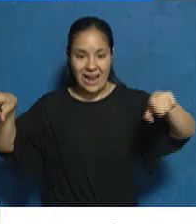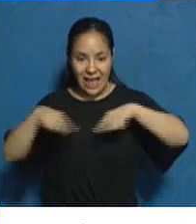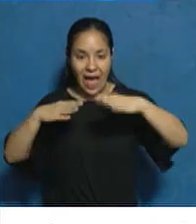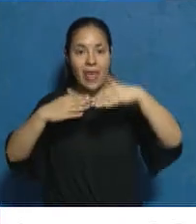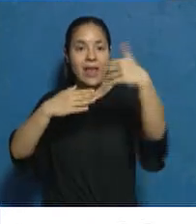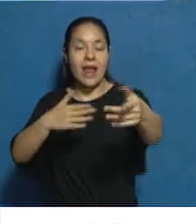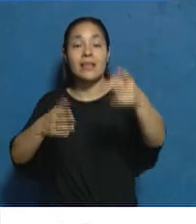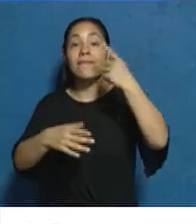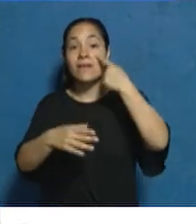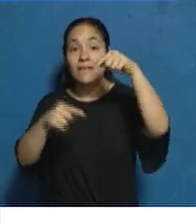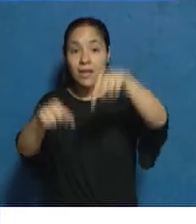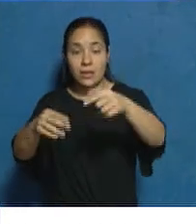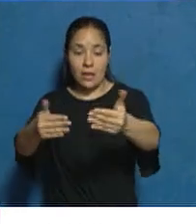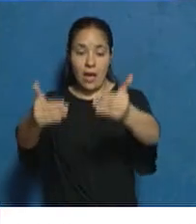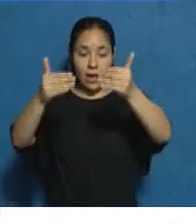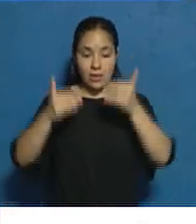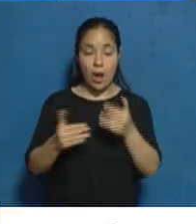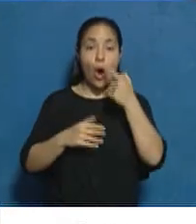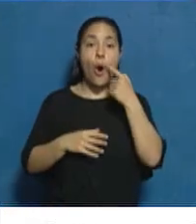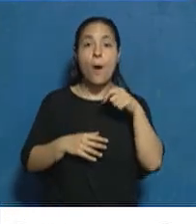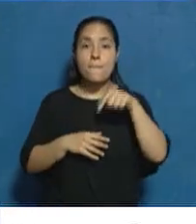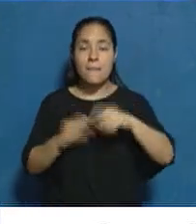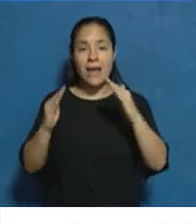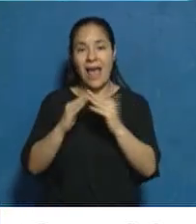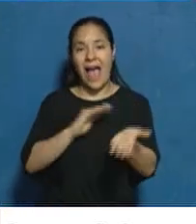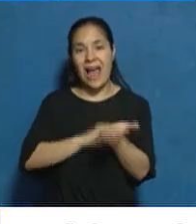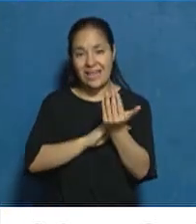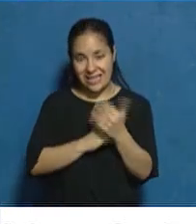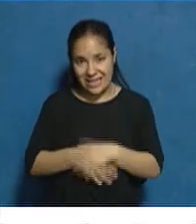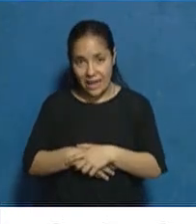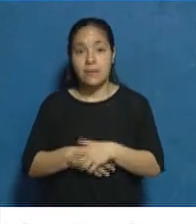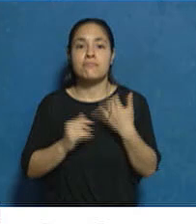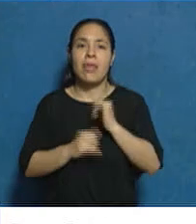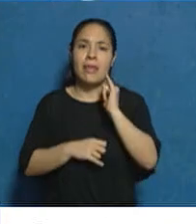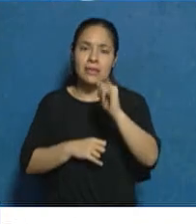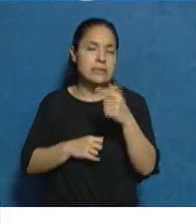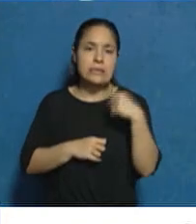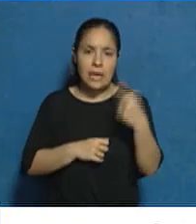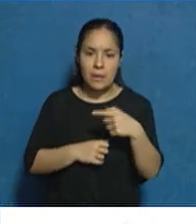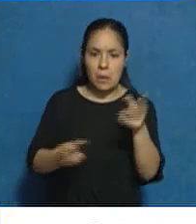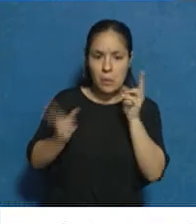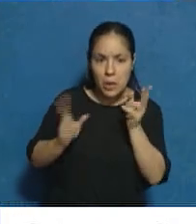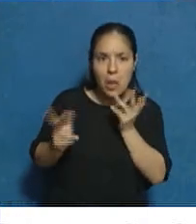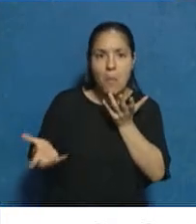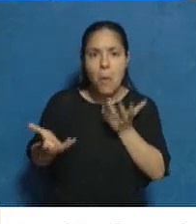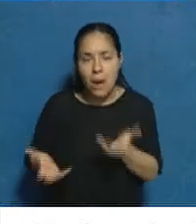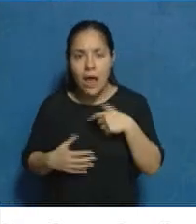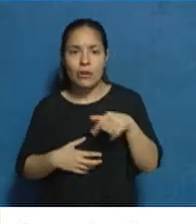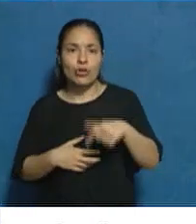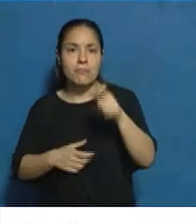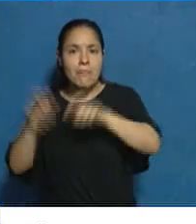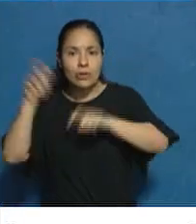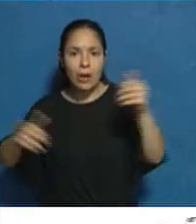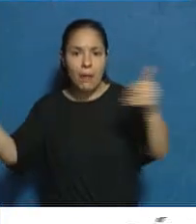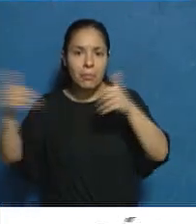parte de atrás le alquila a un hombre, pero que denuncia que, bueno, que suele tener ruidos molestos, que invita a muchas personas y que